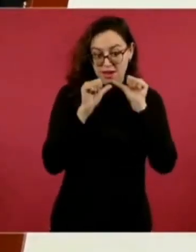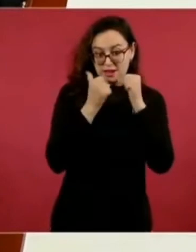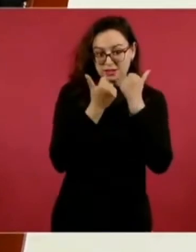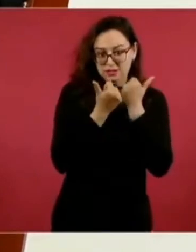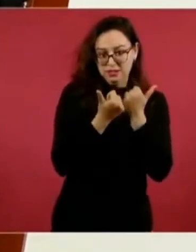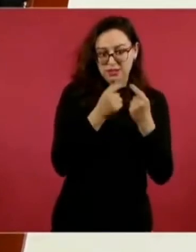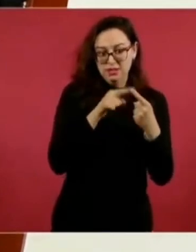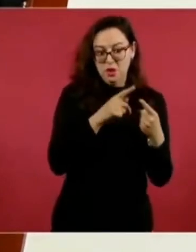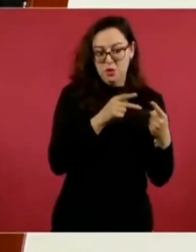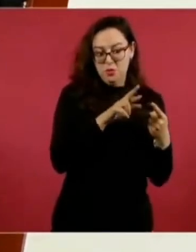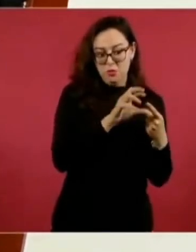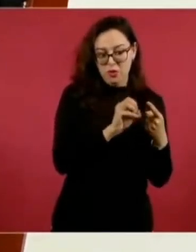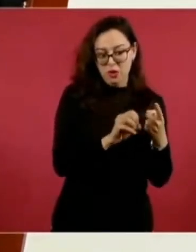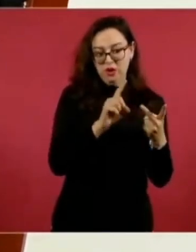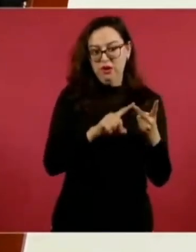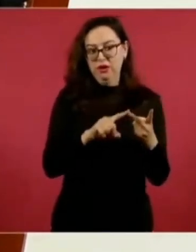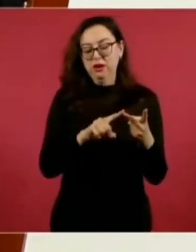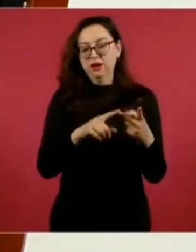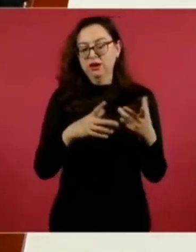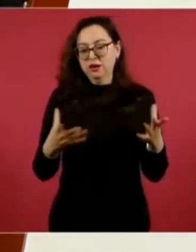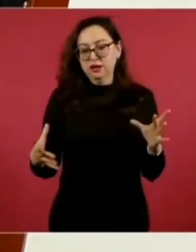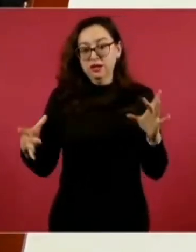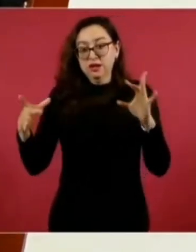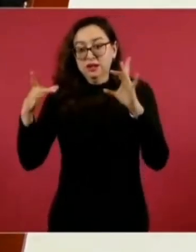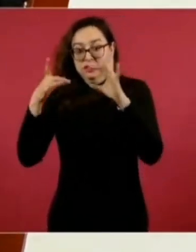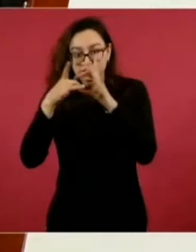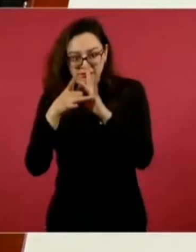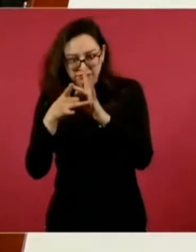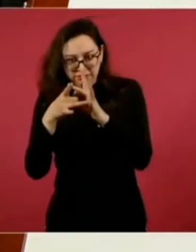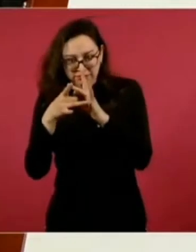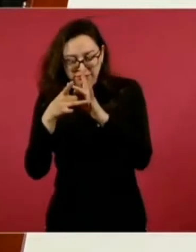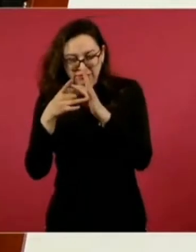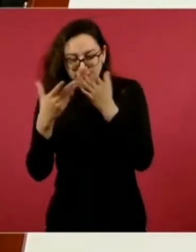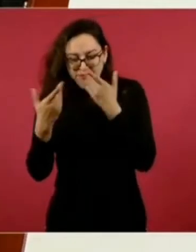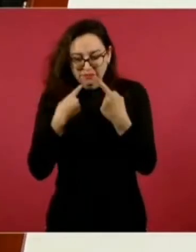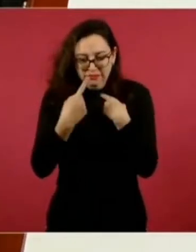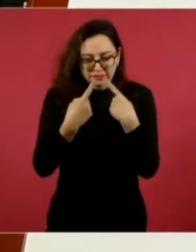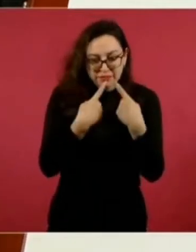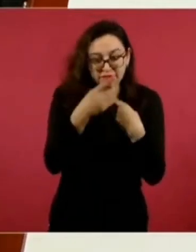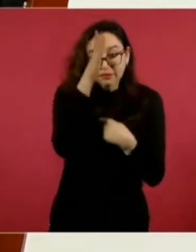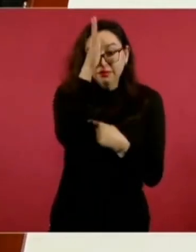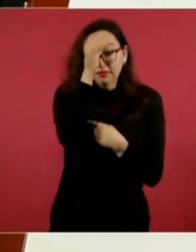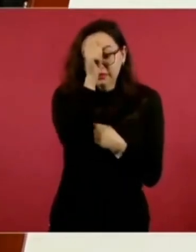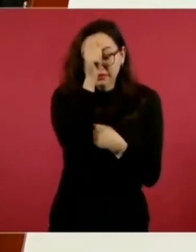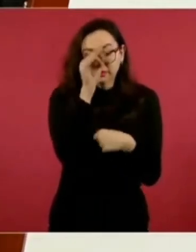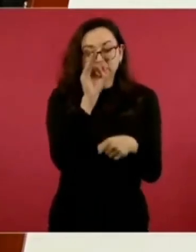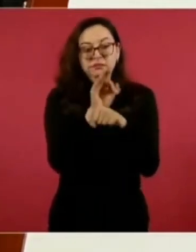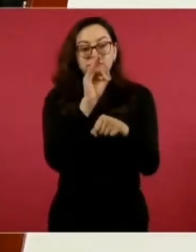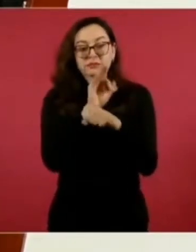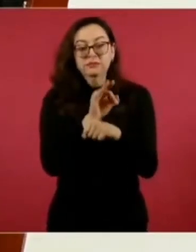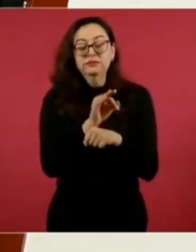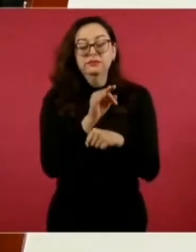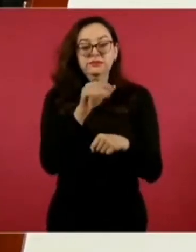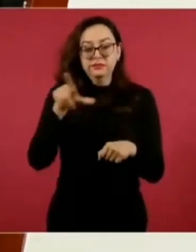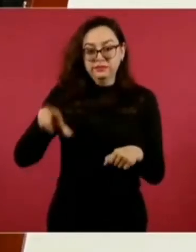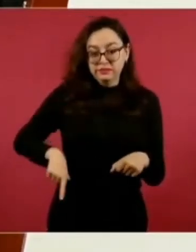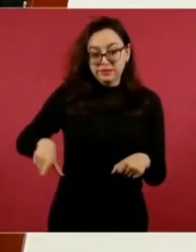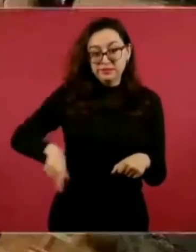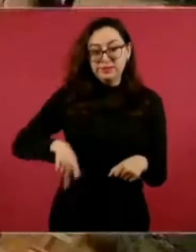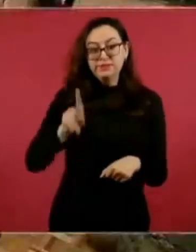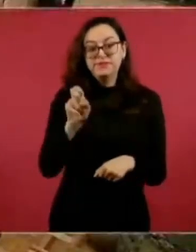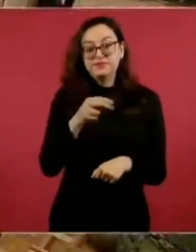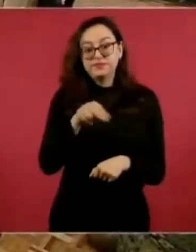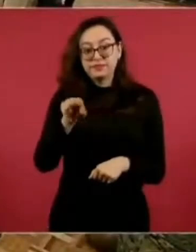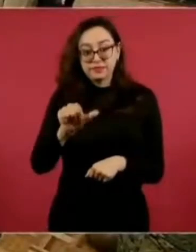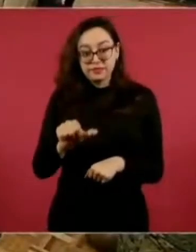el PRO, con el gobierno del licenciado Peña Nieto. Acuerdos.